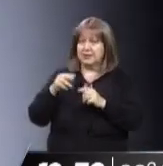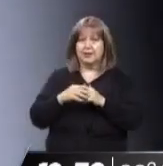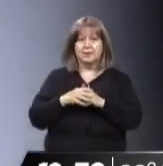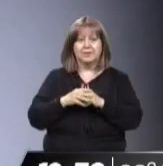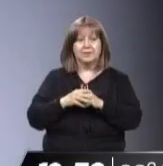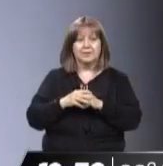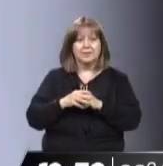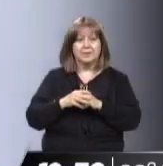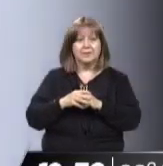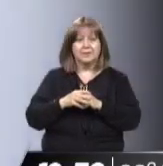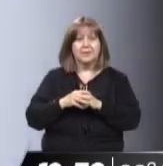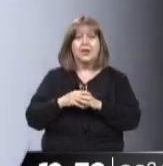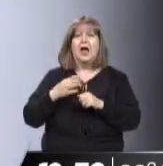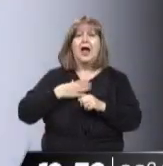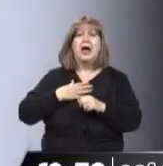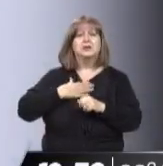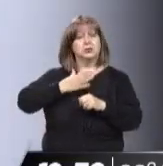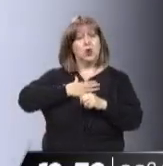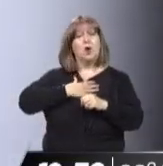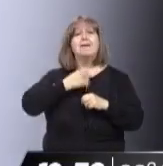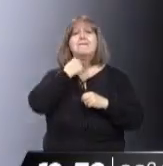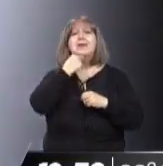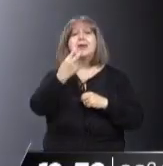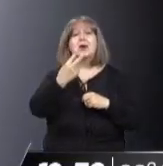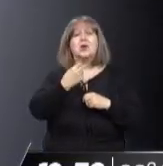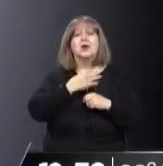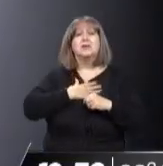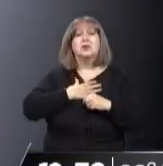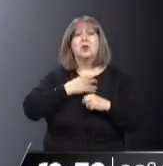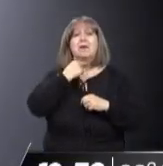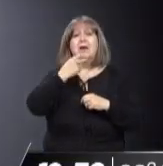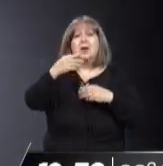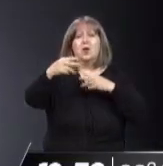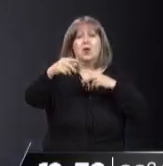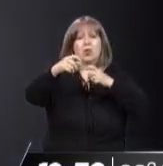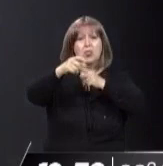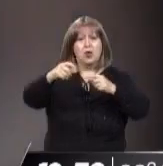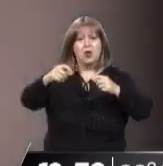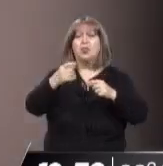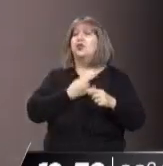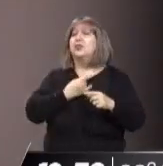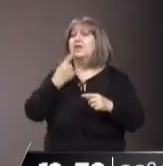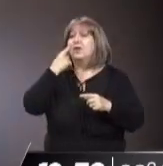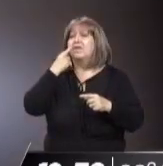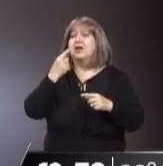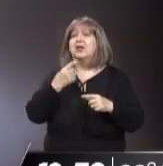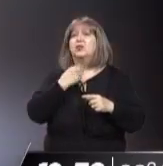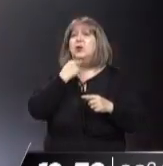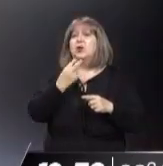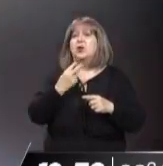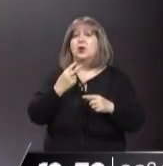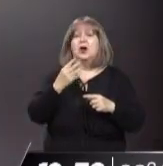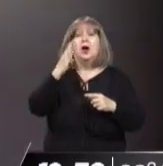Identidad doblada. Venga, por favor. Bueno. 85 años. Tenemos un código acá de robo de identidad. Hay dos documentos con el mismo nombre. ¿Robo de identidad? ¿Puede aclarar esto? Dos documentos distintos. ¿Me copias? ¿Y dónde vive su hijo? En Bariloche. En Bariloche, dijo. No puede ser.